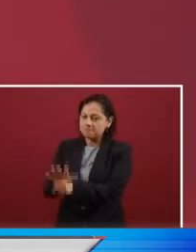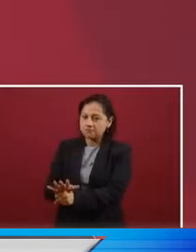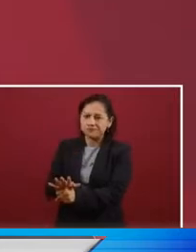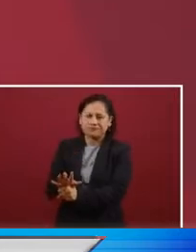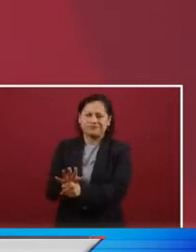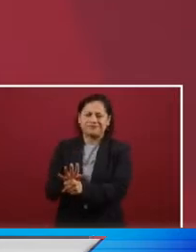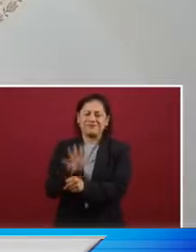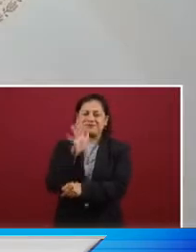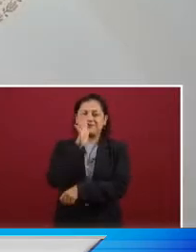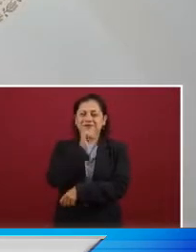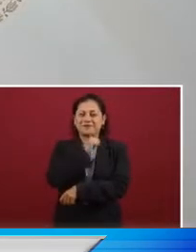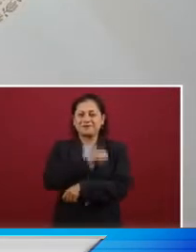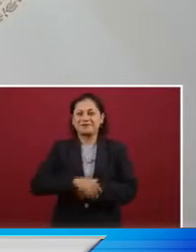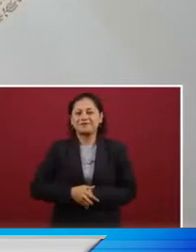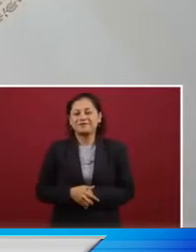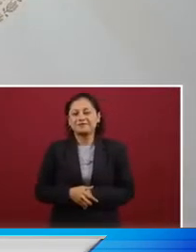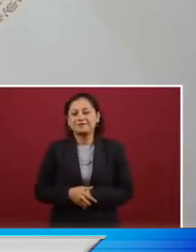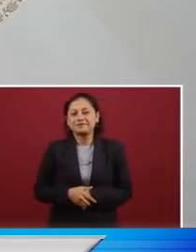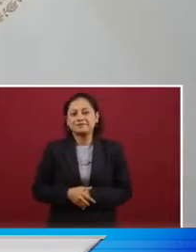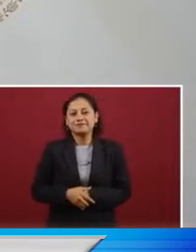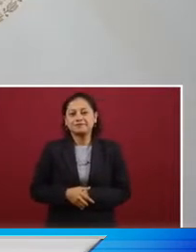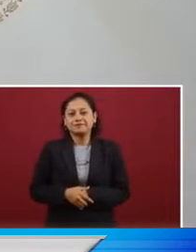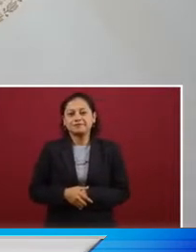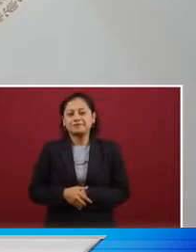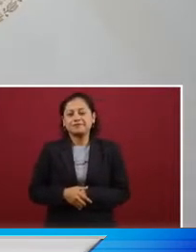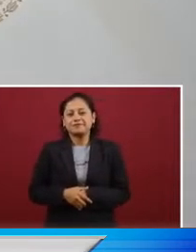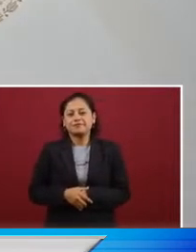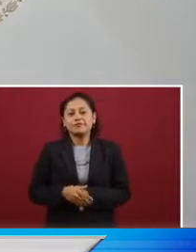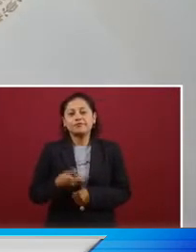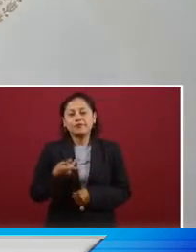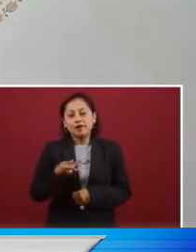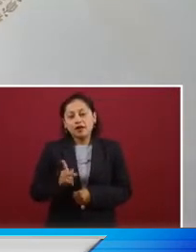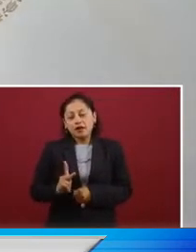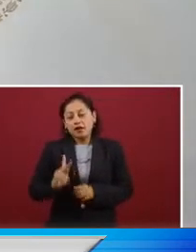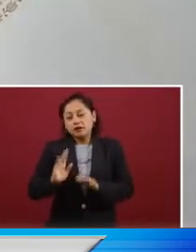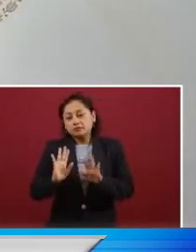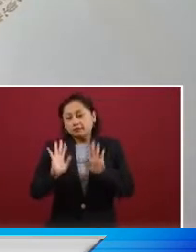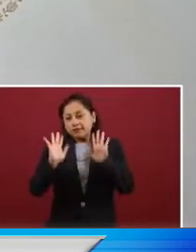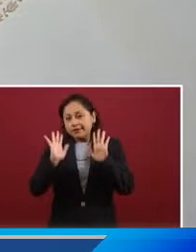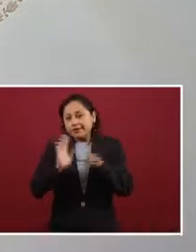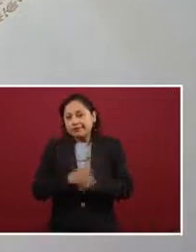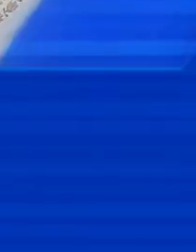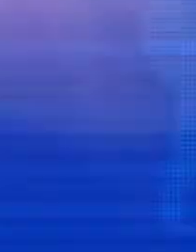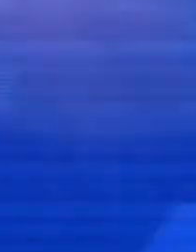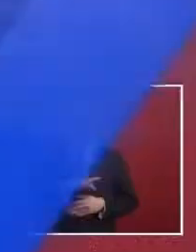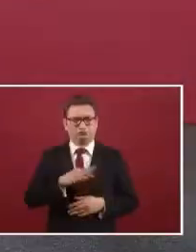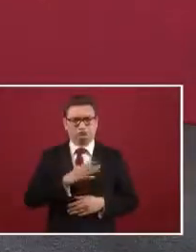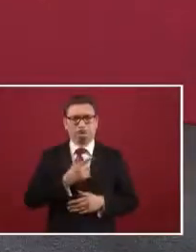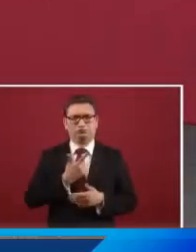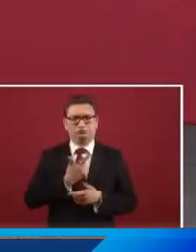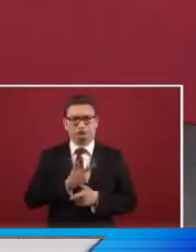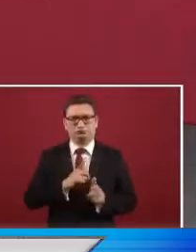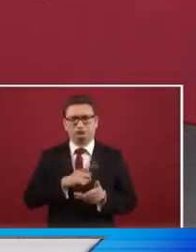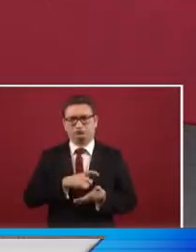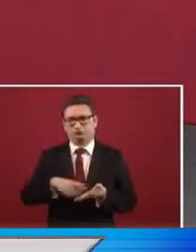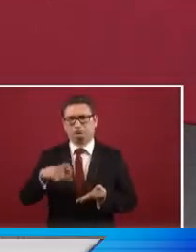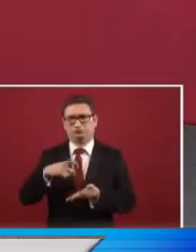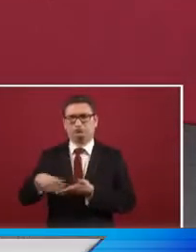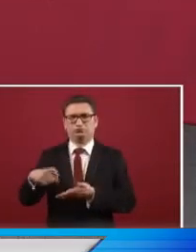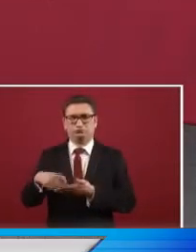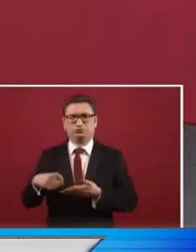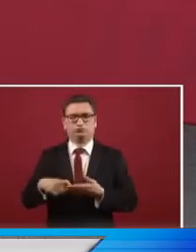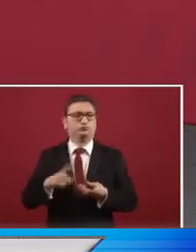sobre las acciones, resultados y proyecciones de la producción de petróleo y refinación de gasolinas. Boicot